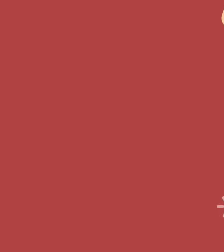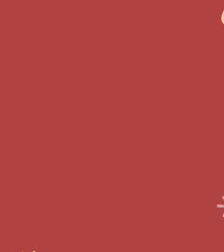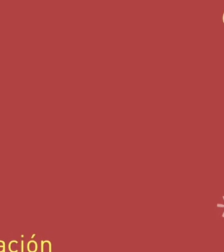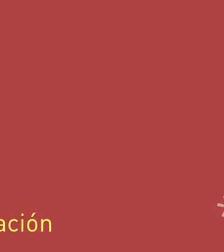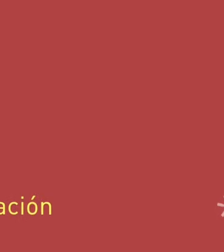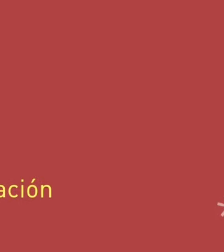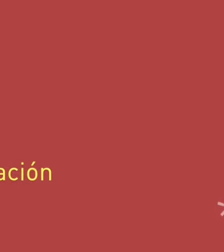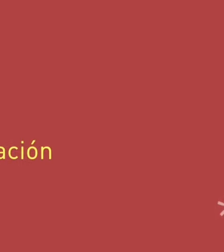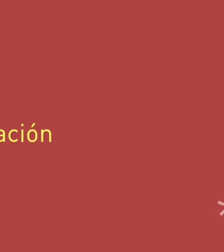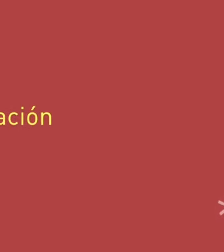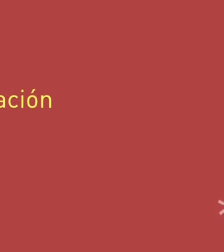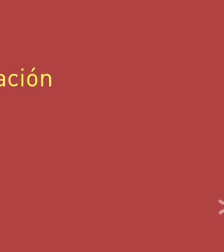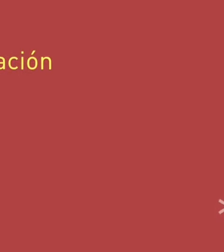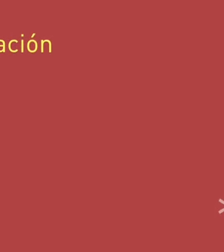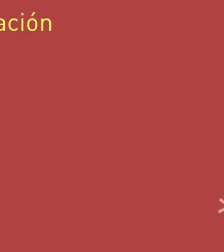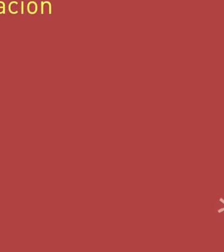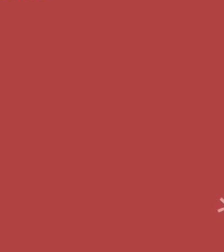hominem,